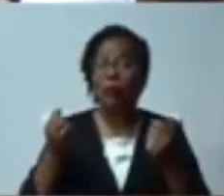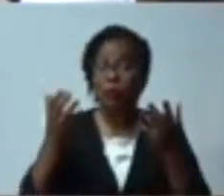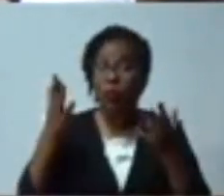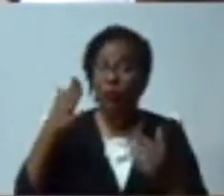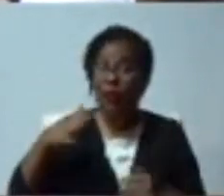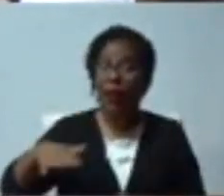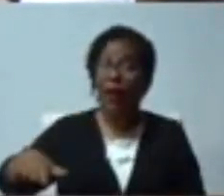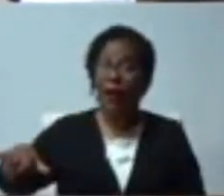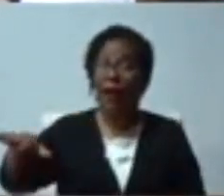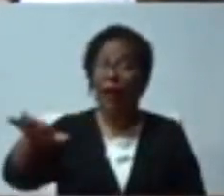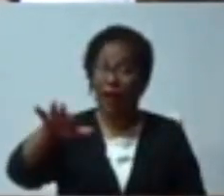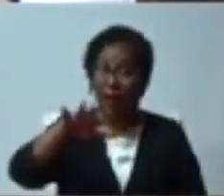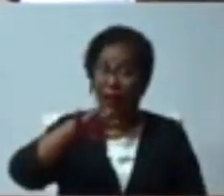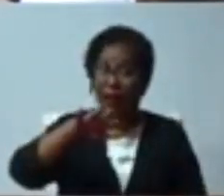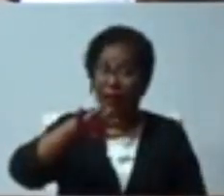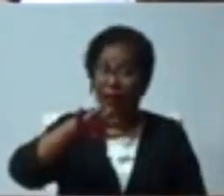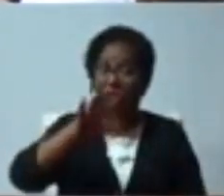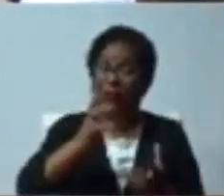nacional